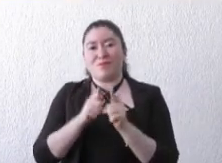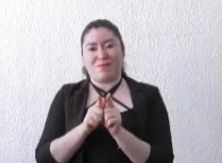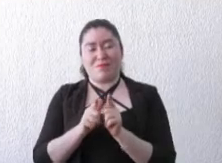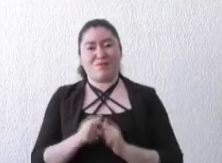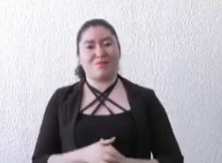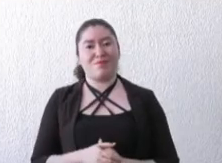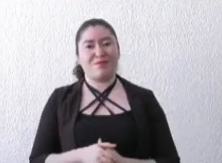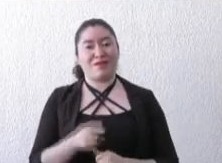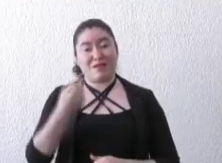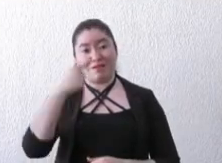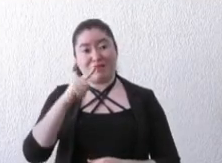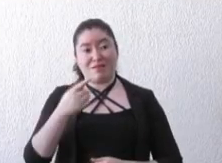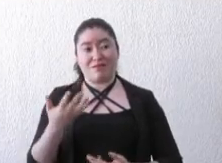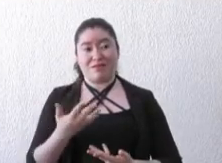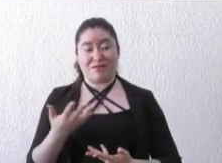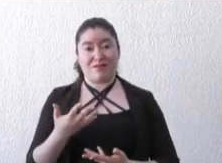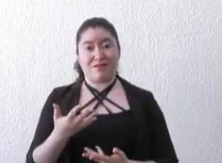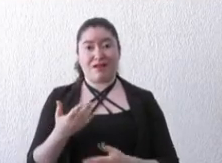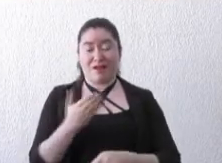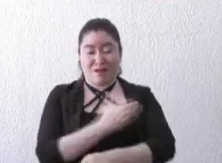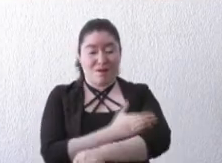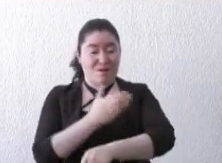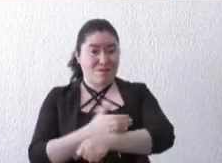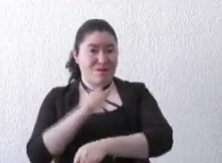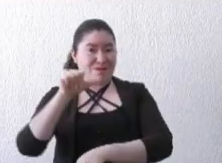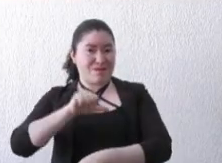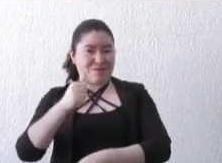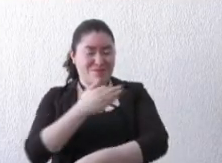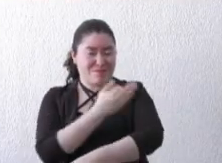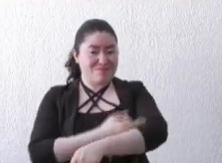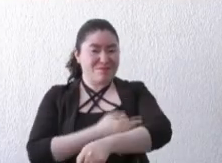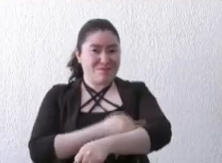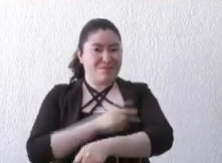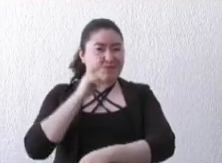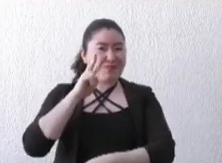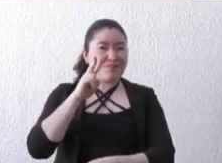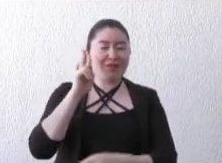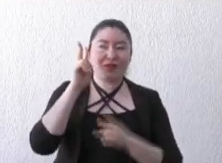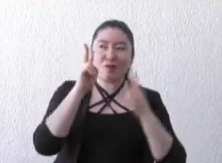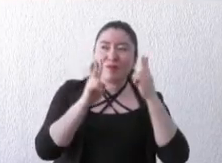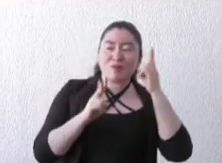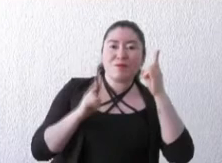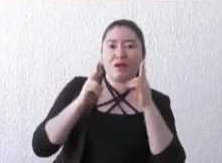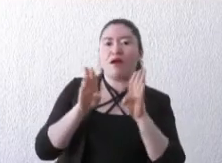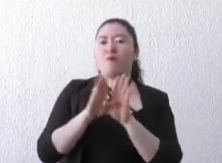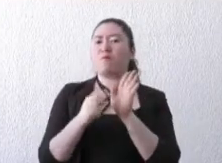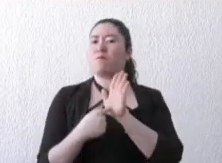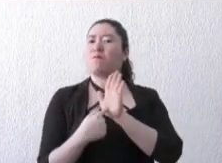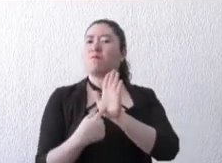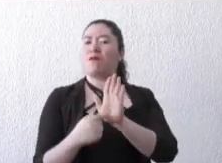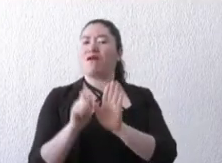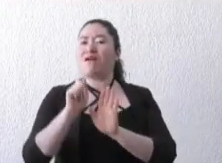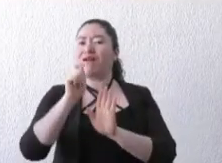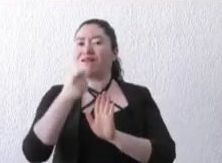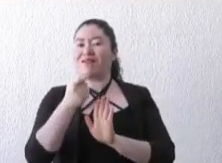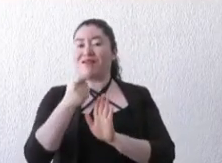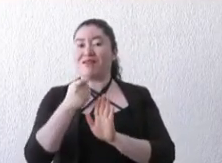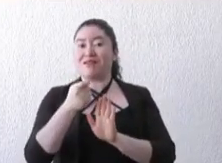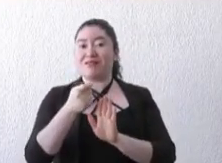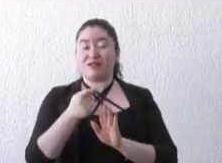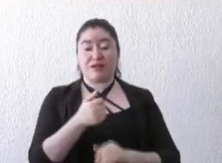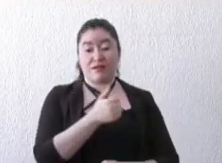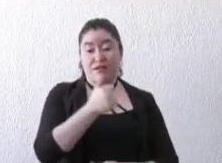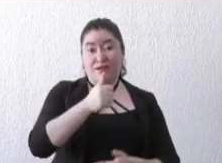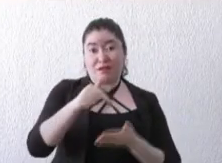nos acompañan en esta tarde. Como ustedes están viendo, el recorrido pretende demostrar el potencial de